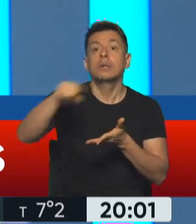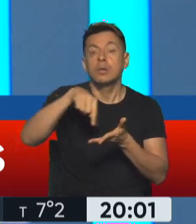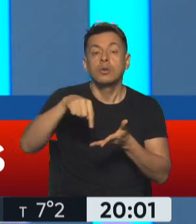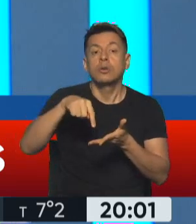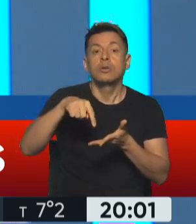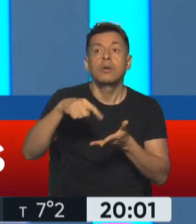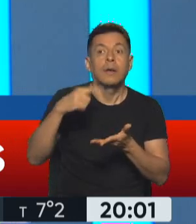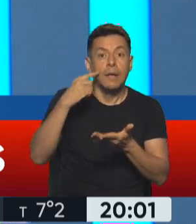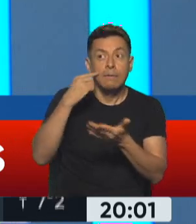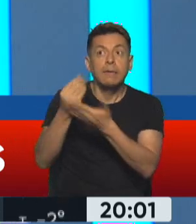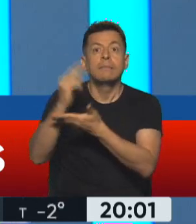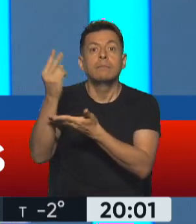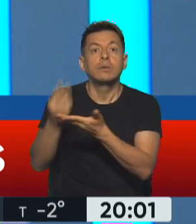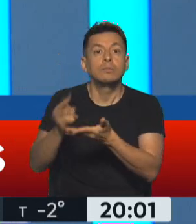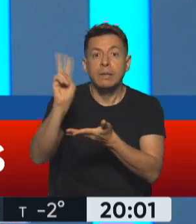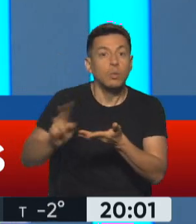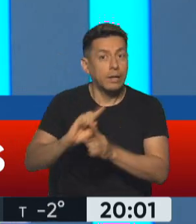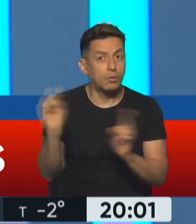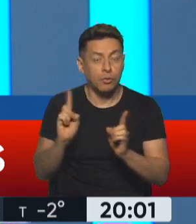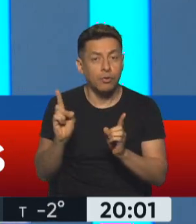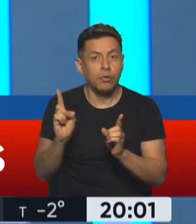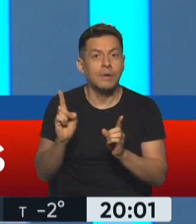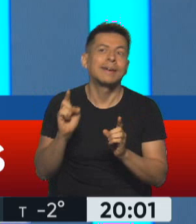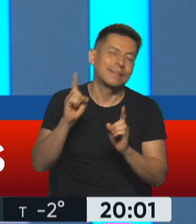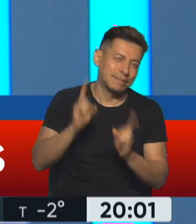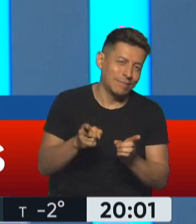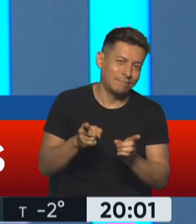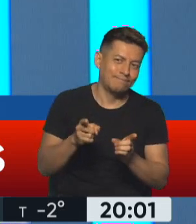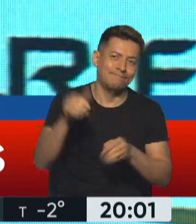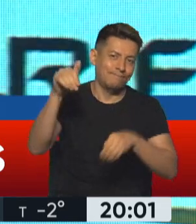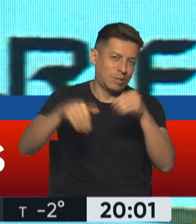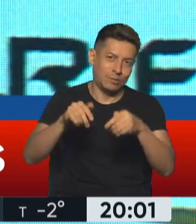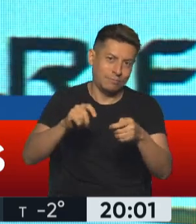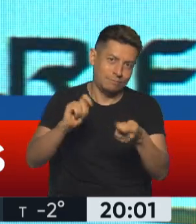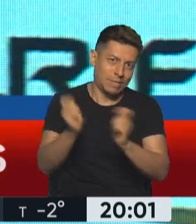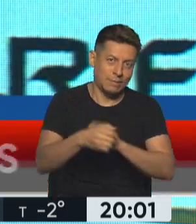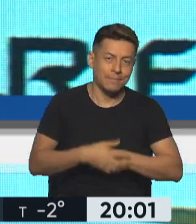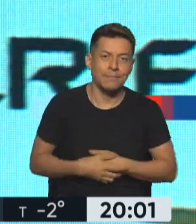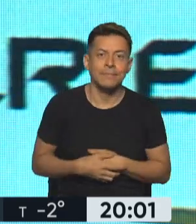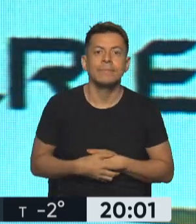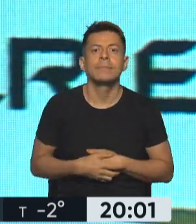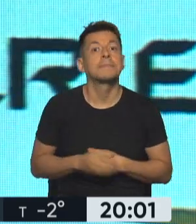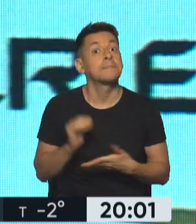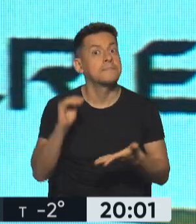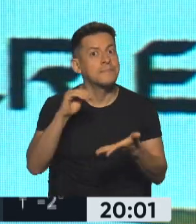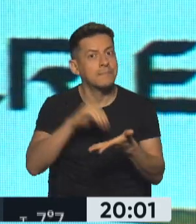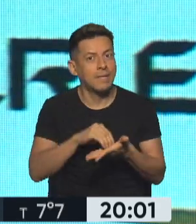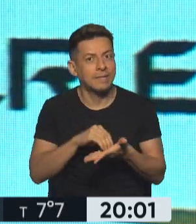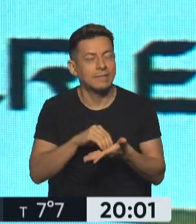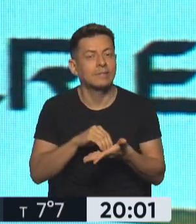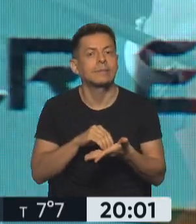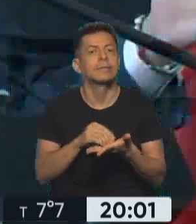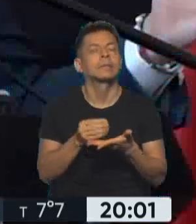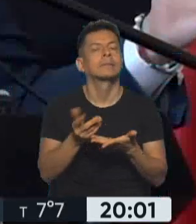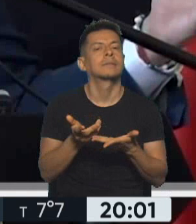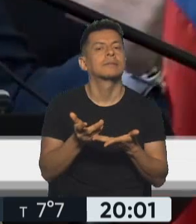vive actualmente en Venezuela, y eso también puede ser un factor determinante en esta elección. Hay algo más, creo que es un bonus track de tu buen informe, que es lo que